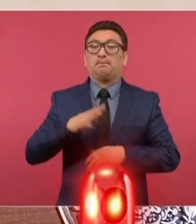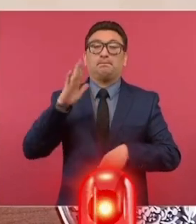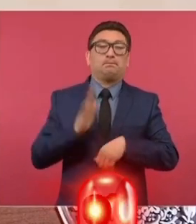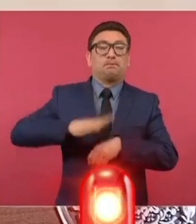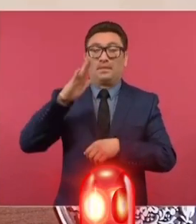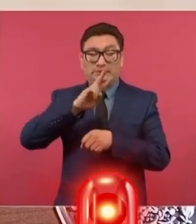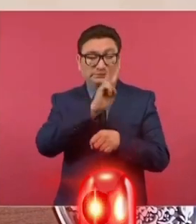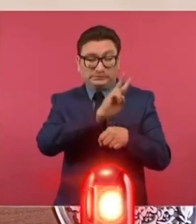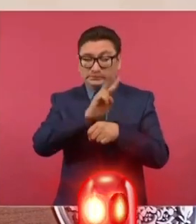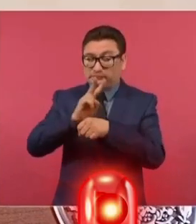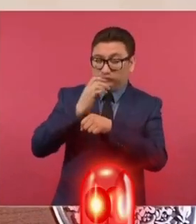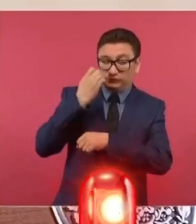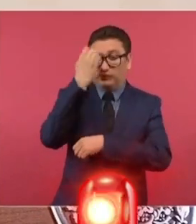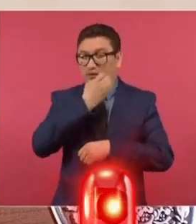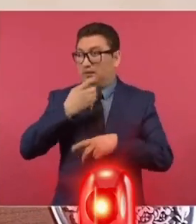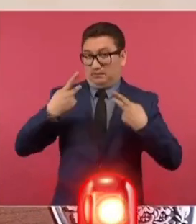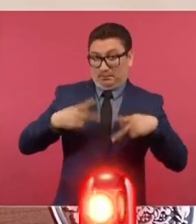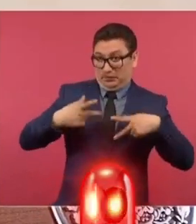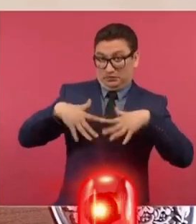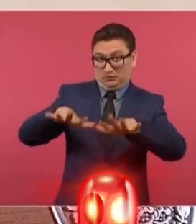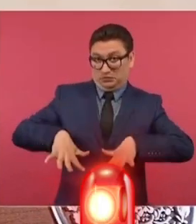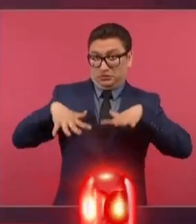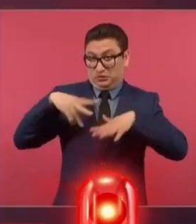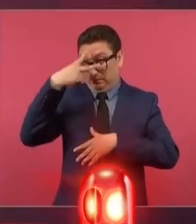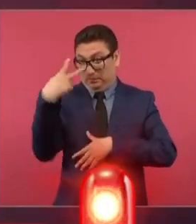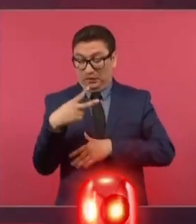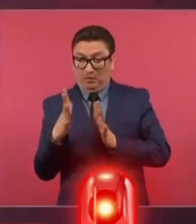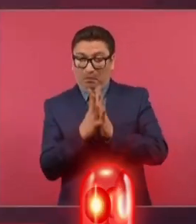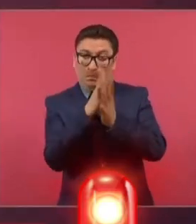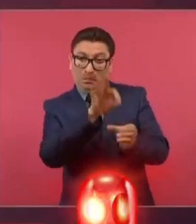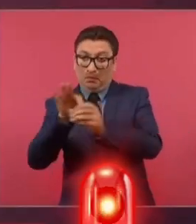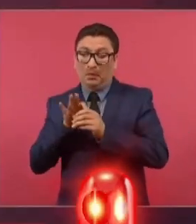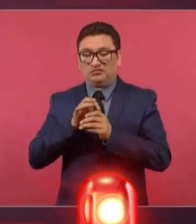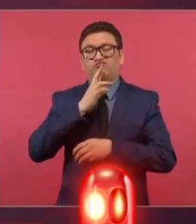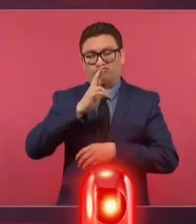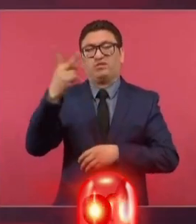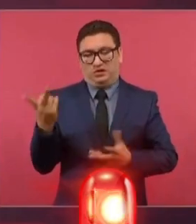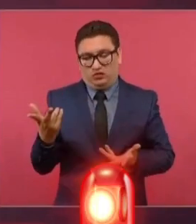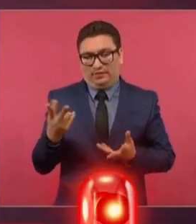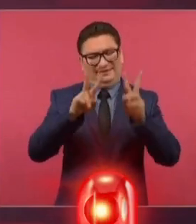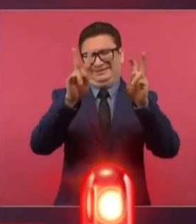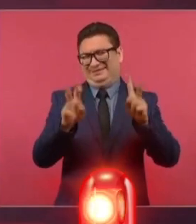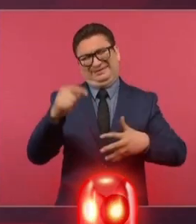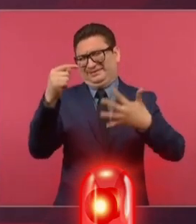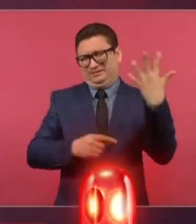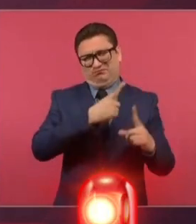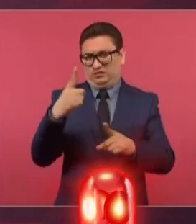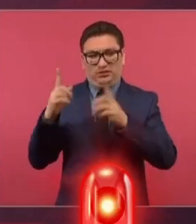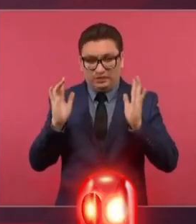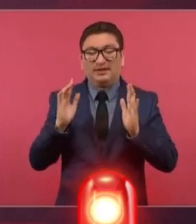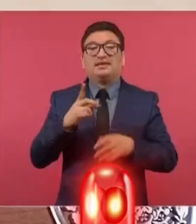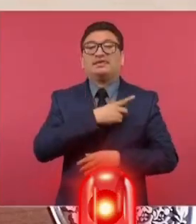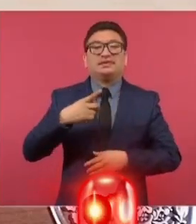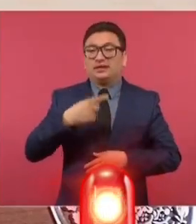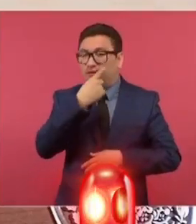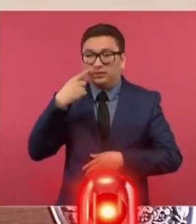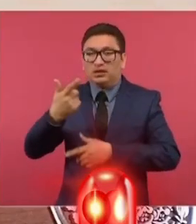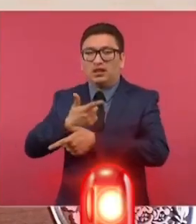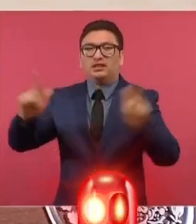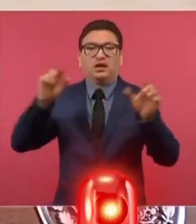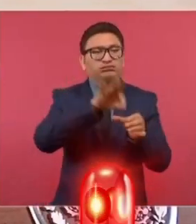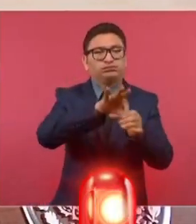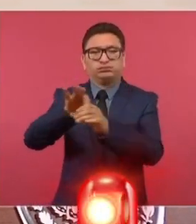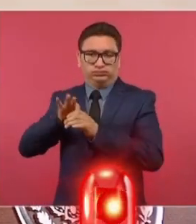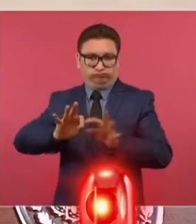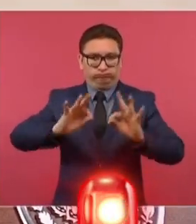vigilancia, más participación haya del pueblo, mejor, en todo. Tiene que haber una auténtica democracia y no quedarnos en la